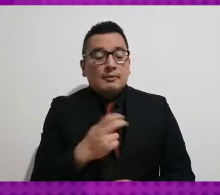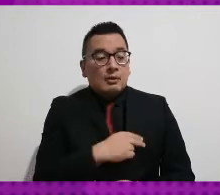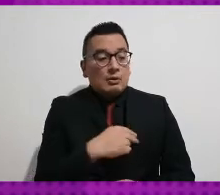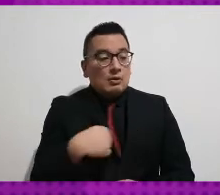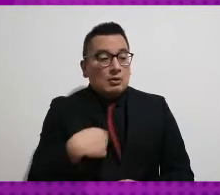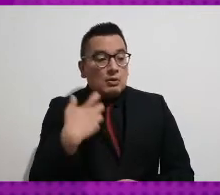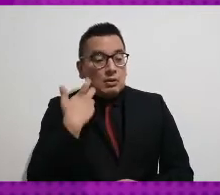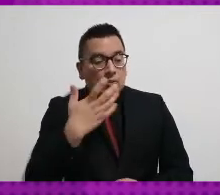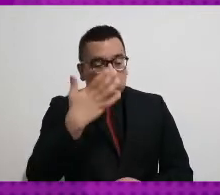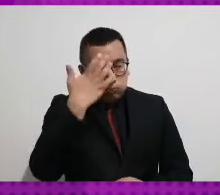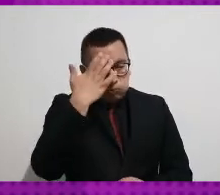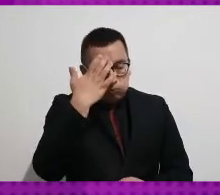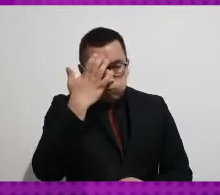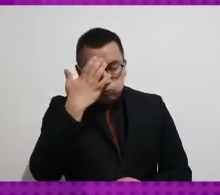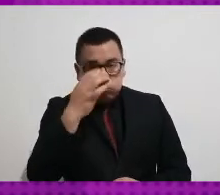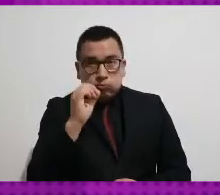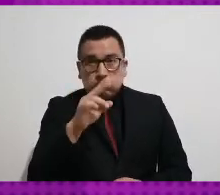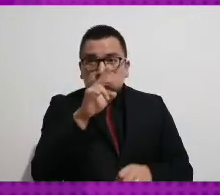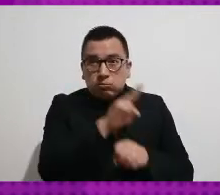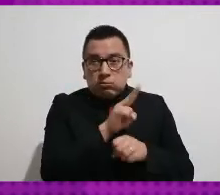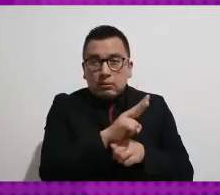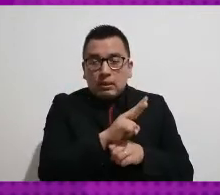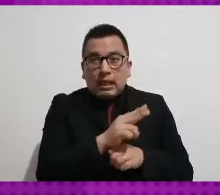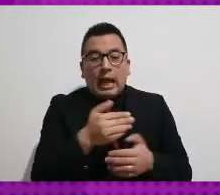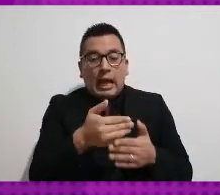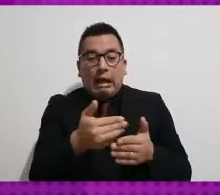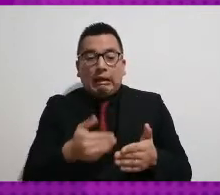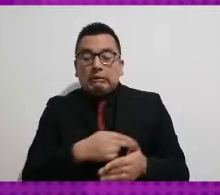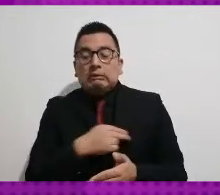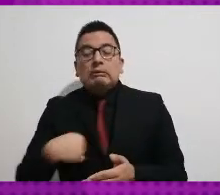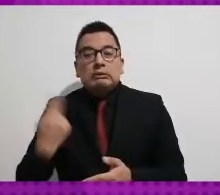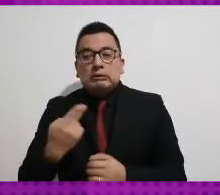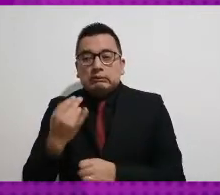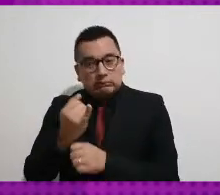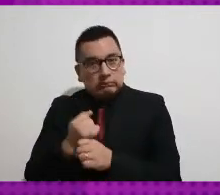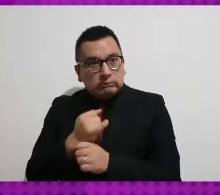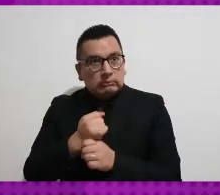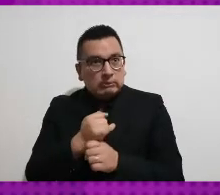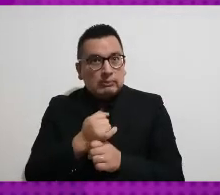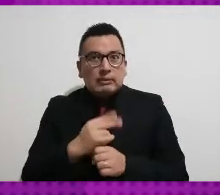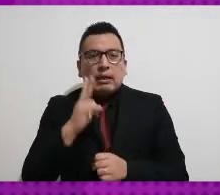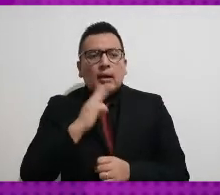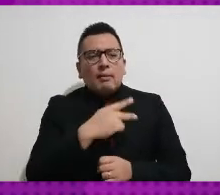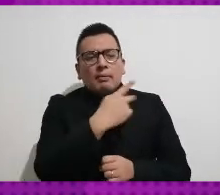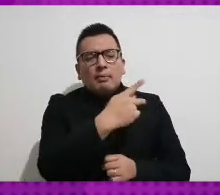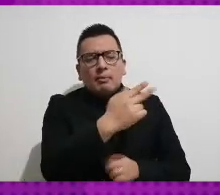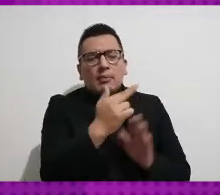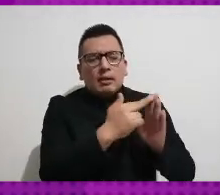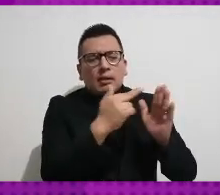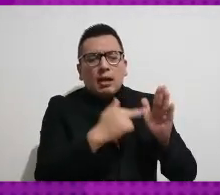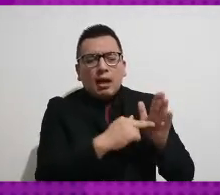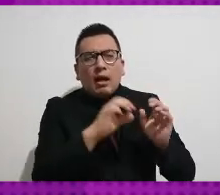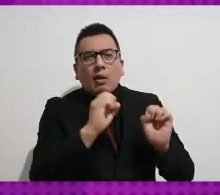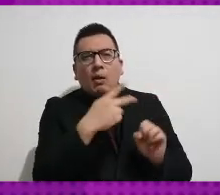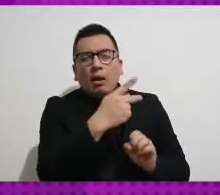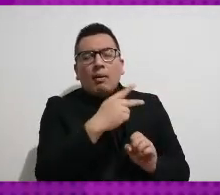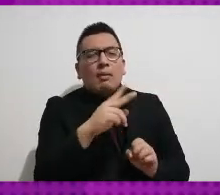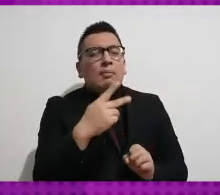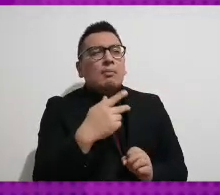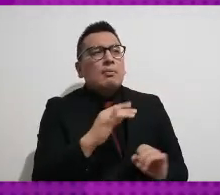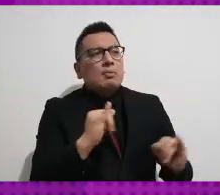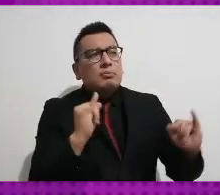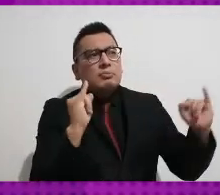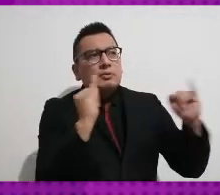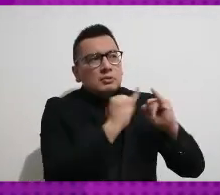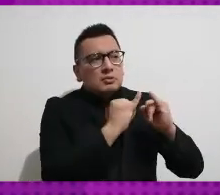sector público. El auditor debe tener conocimiento suficiente de la estructura y el